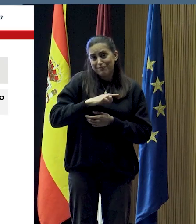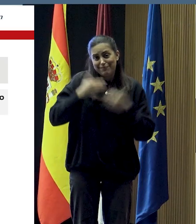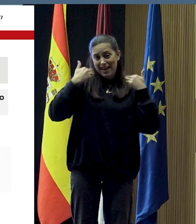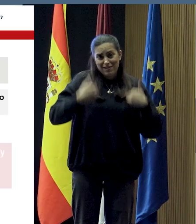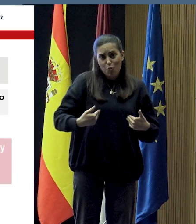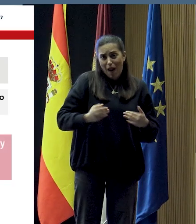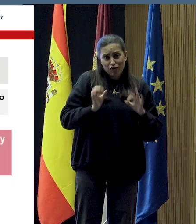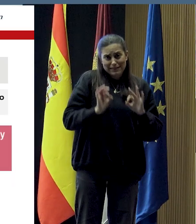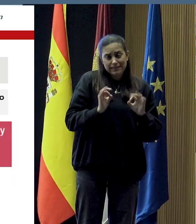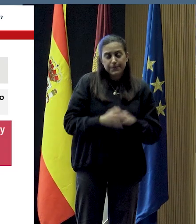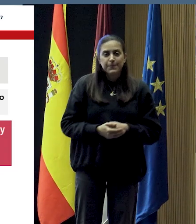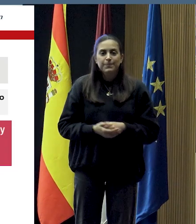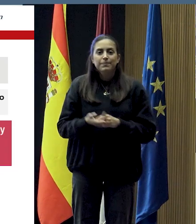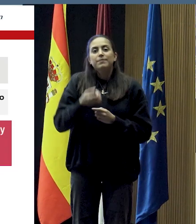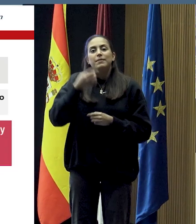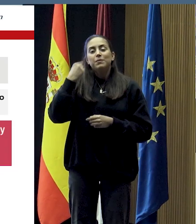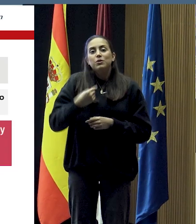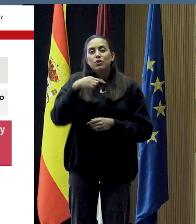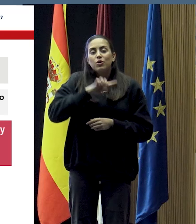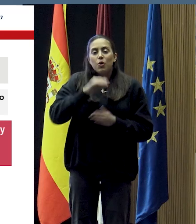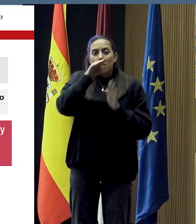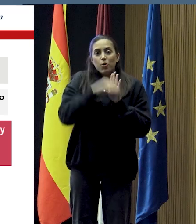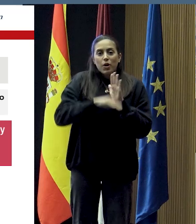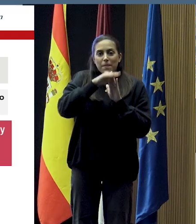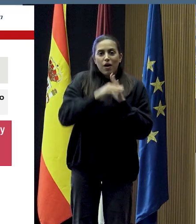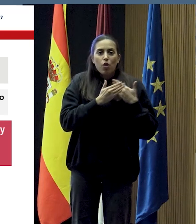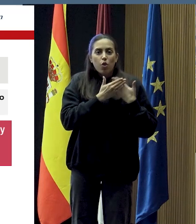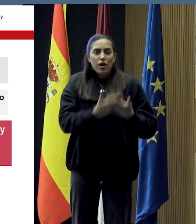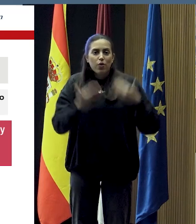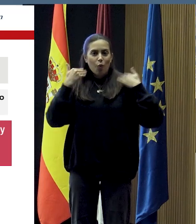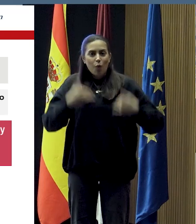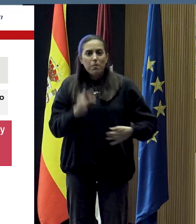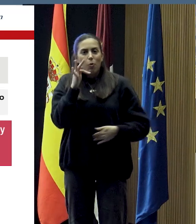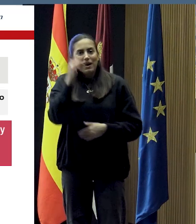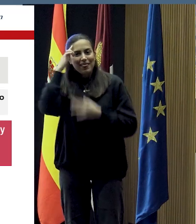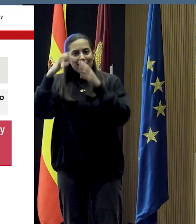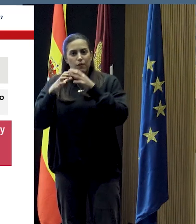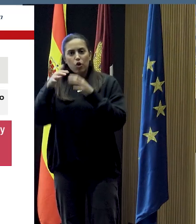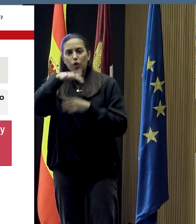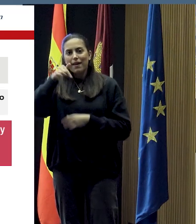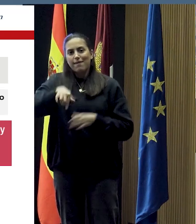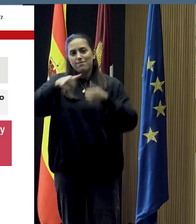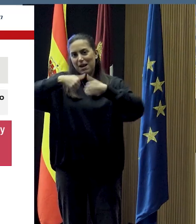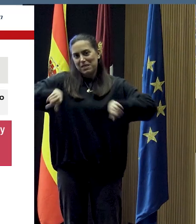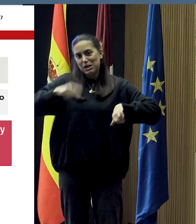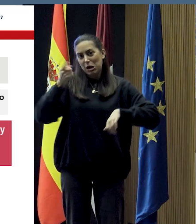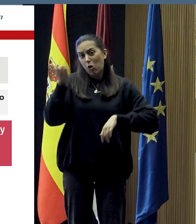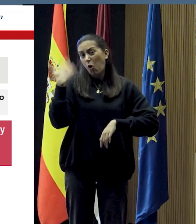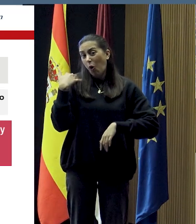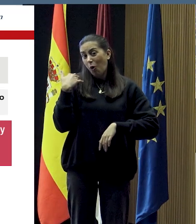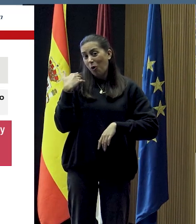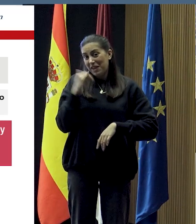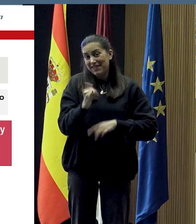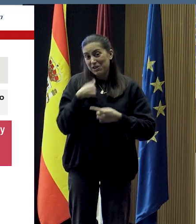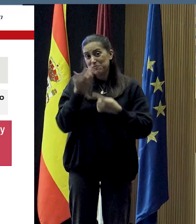antes. Nosotros tenemos un programa de donación de cuerpos y de cerebros aquí en Albacete, que ya os presenté la otra vez, parece que vengo a pediros